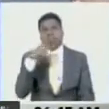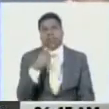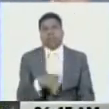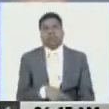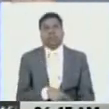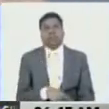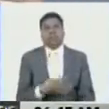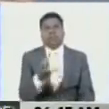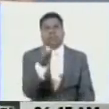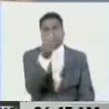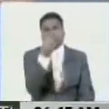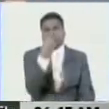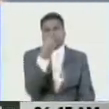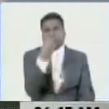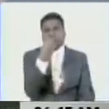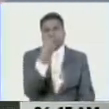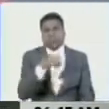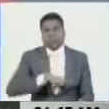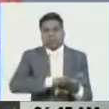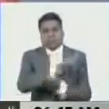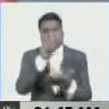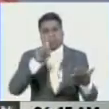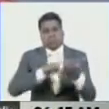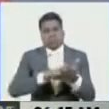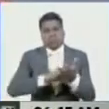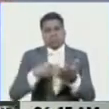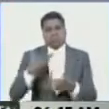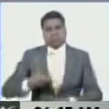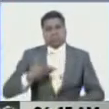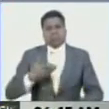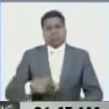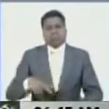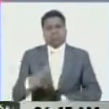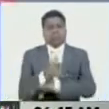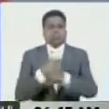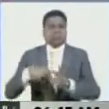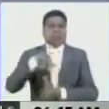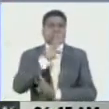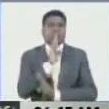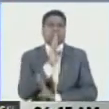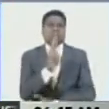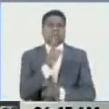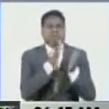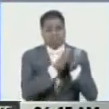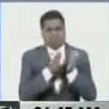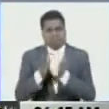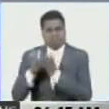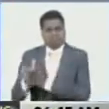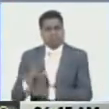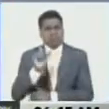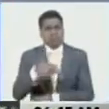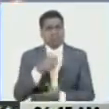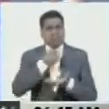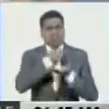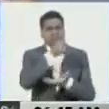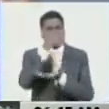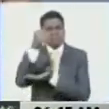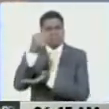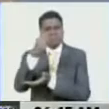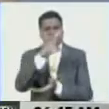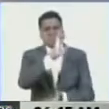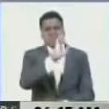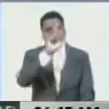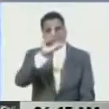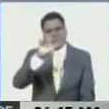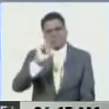la alimentación es absolutamente importante y el gobierno responde con la organización popular y con los CLAP, haciendo enormes esfuerzos. Y